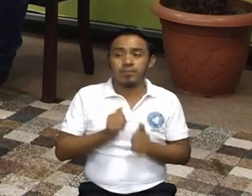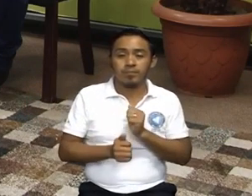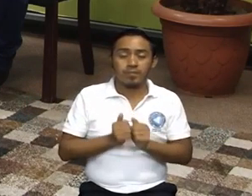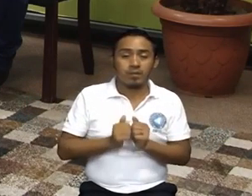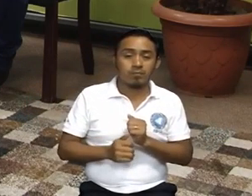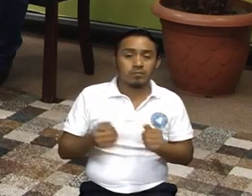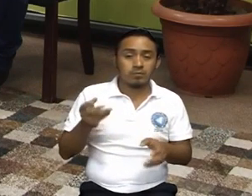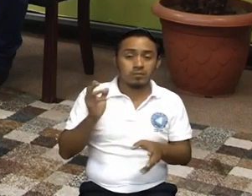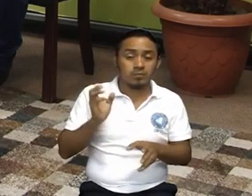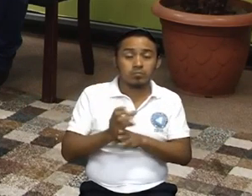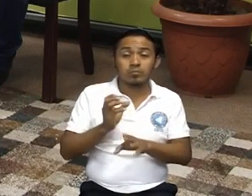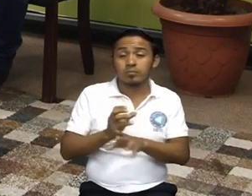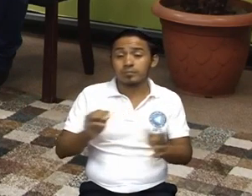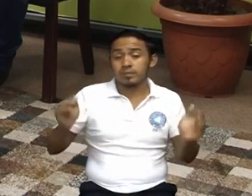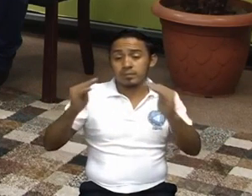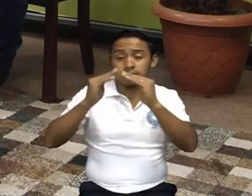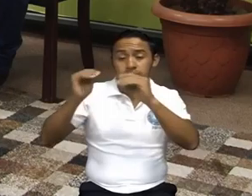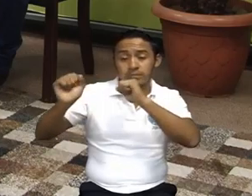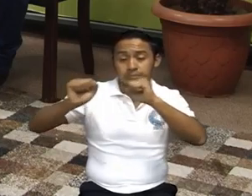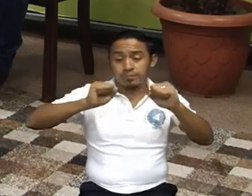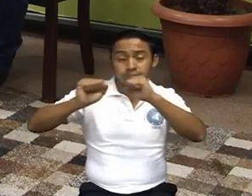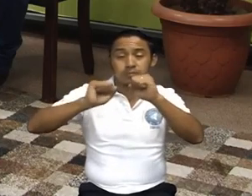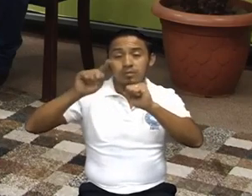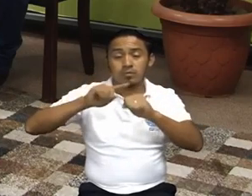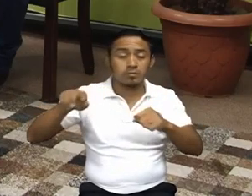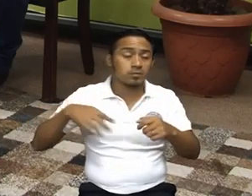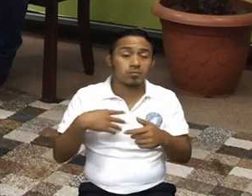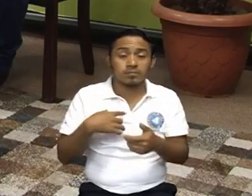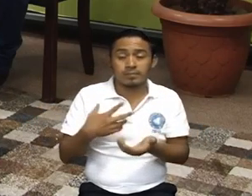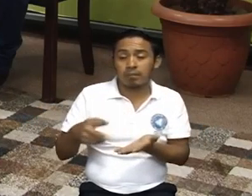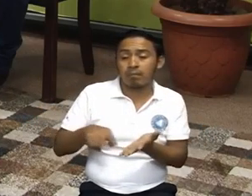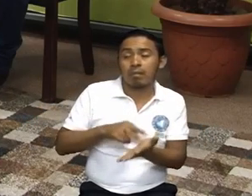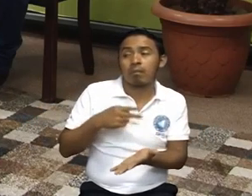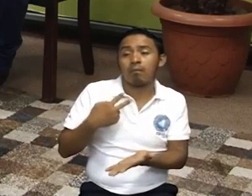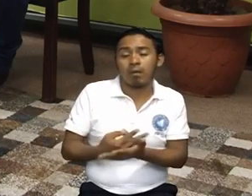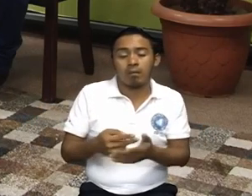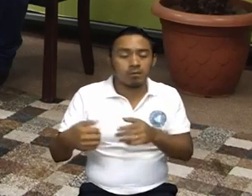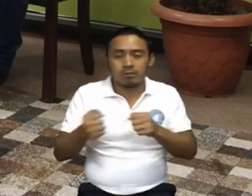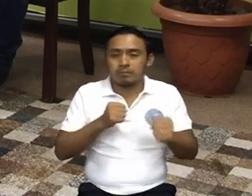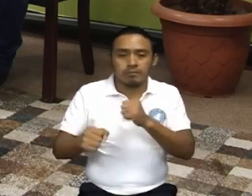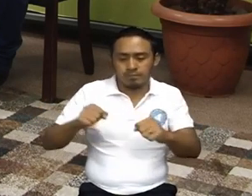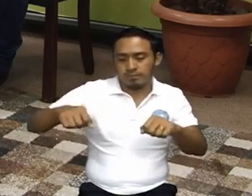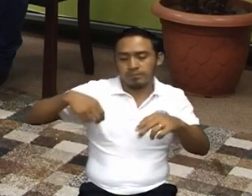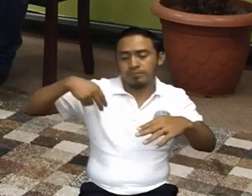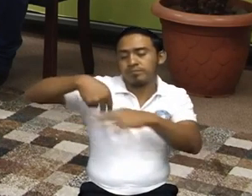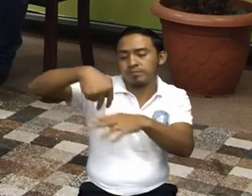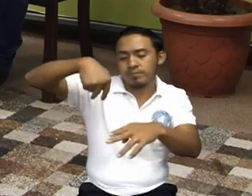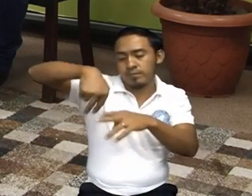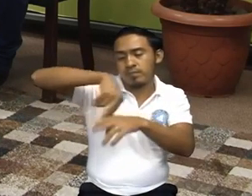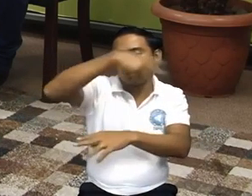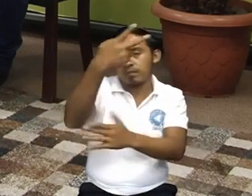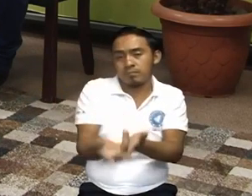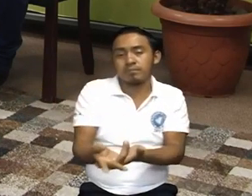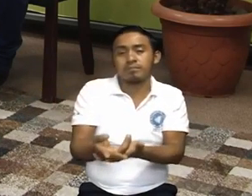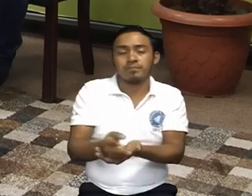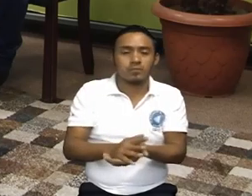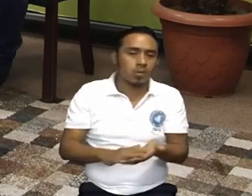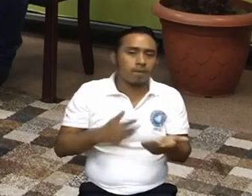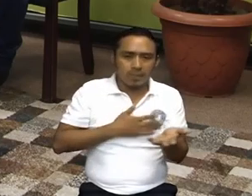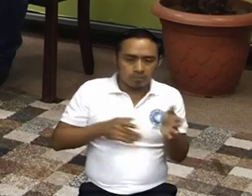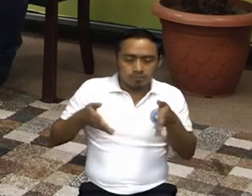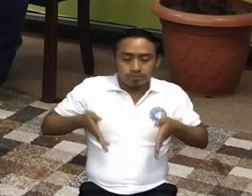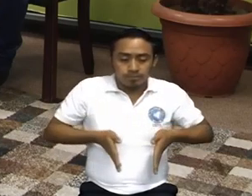por el mismo sismo, por el evento, sino por la caída. Una caída porque vamos rápido, tropezamos con objetos, hay que mantener libre,